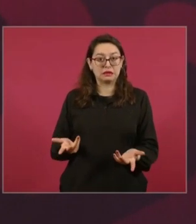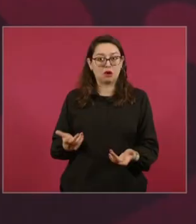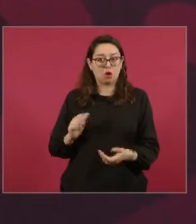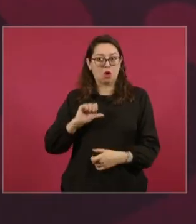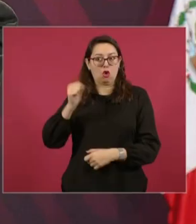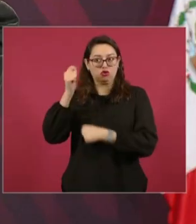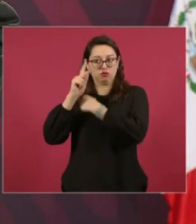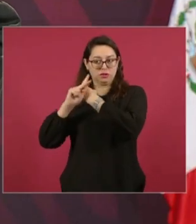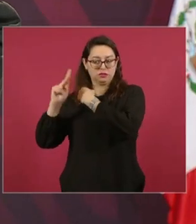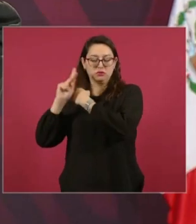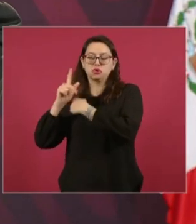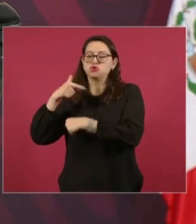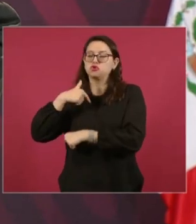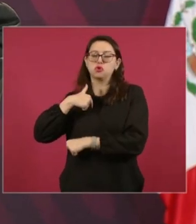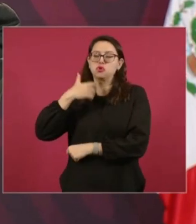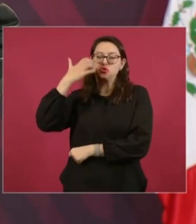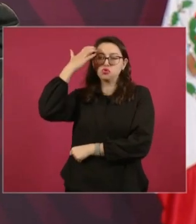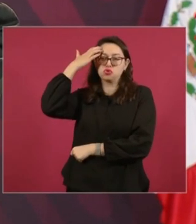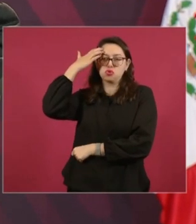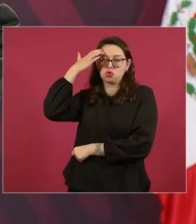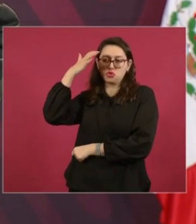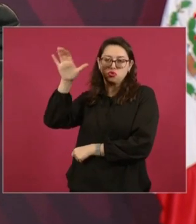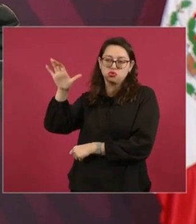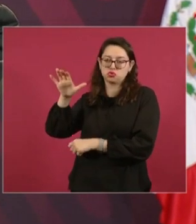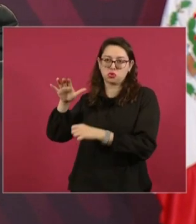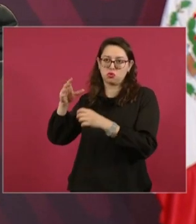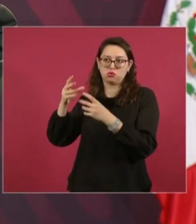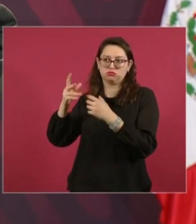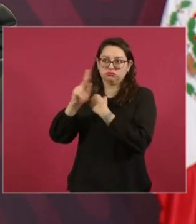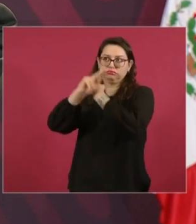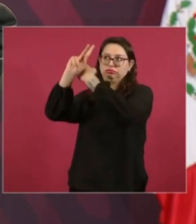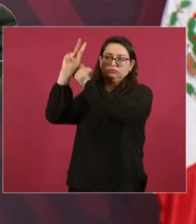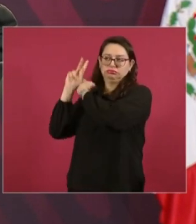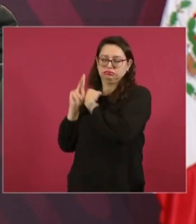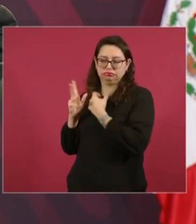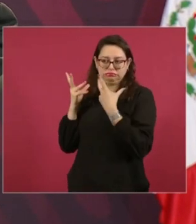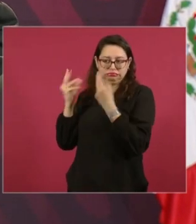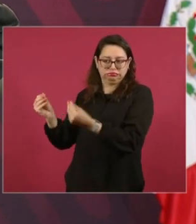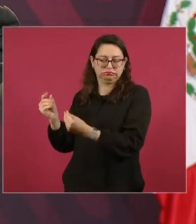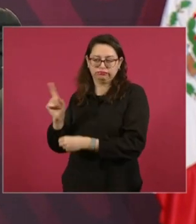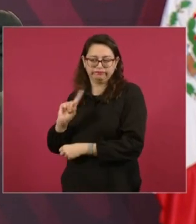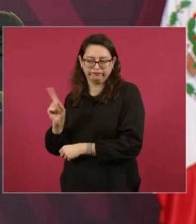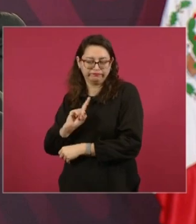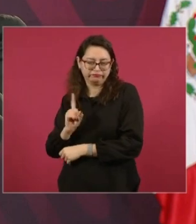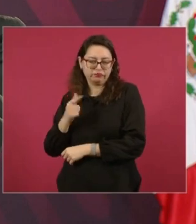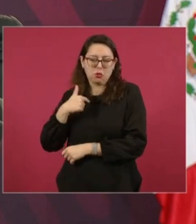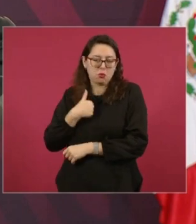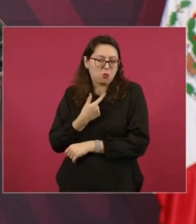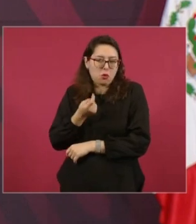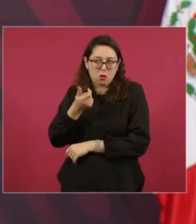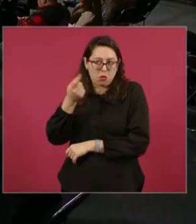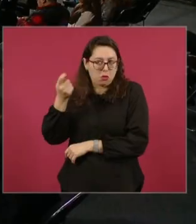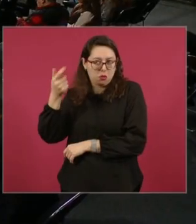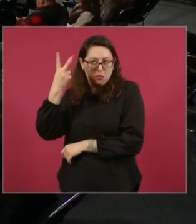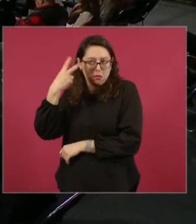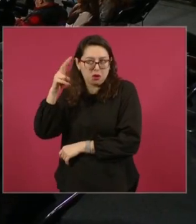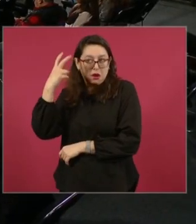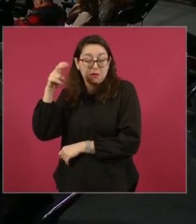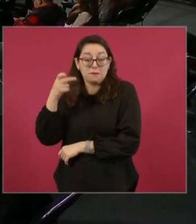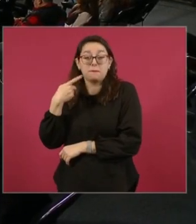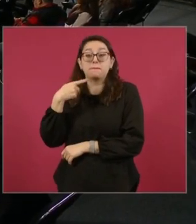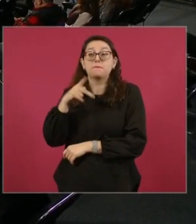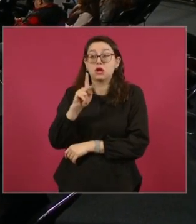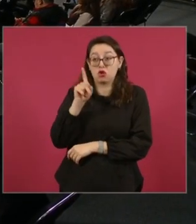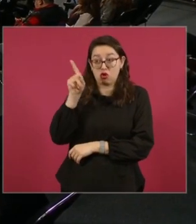Pero una vez fui a Londres y me gustó mucho, me llamó la atención, de que